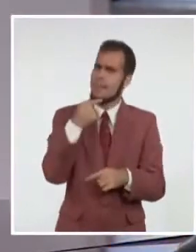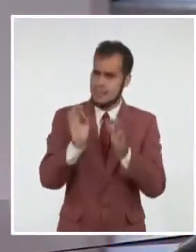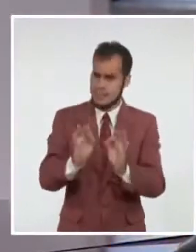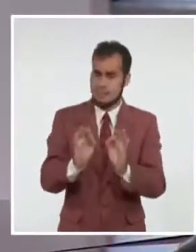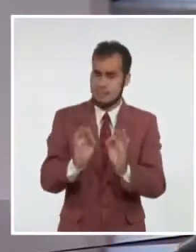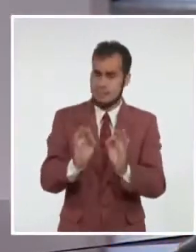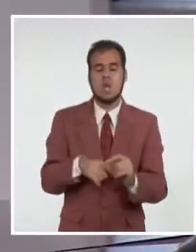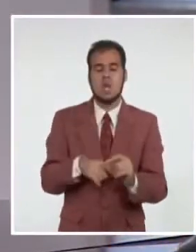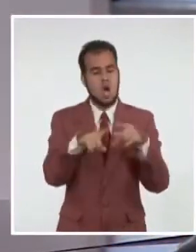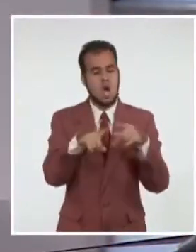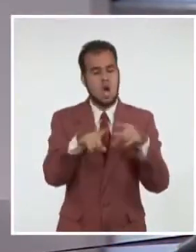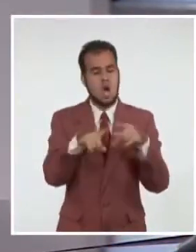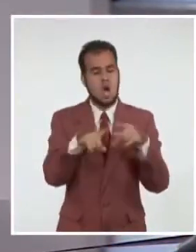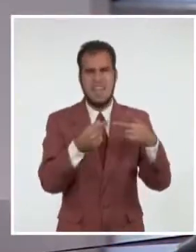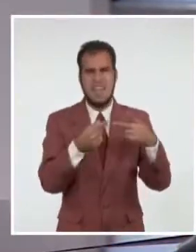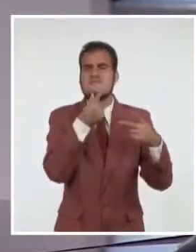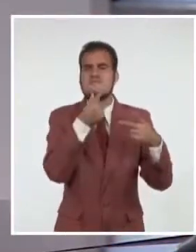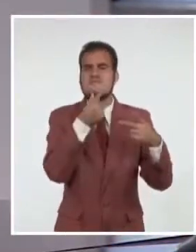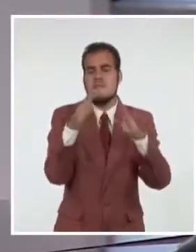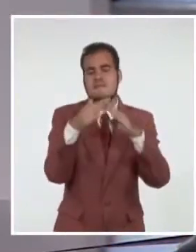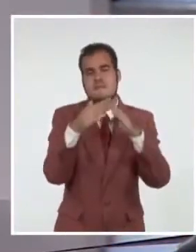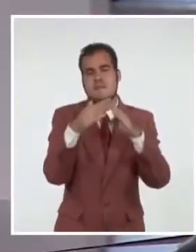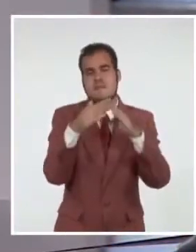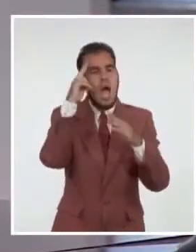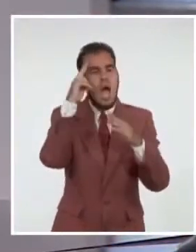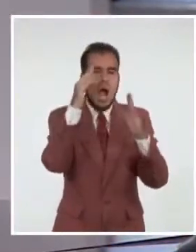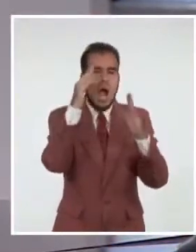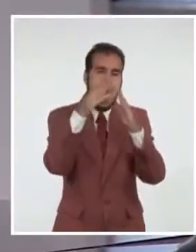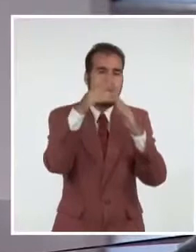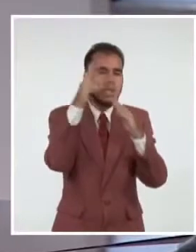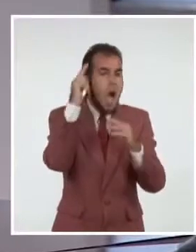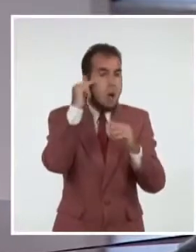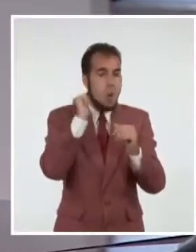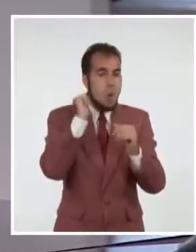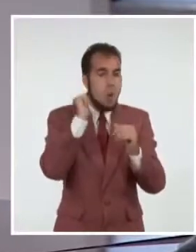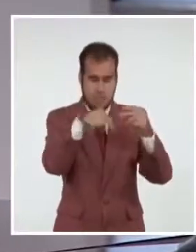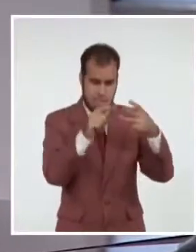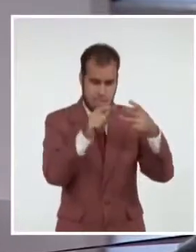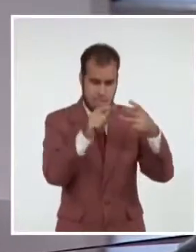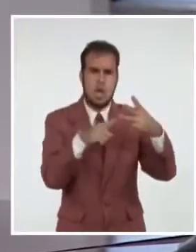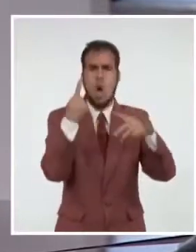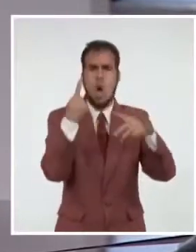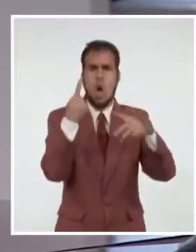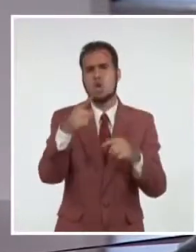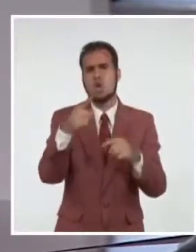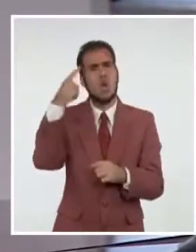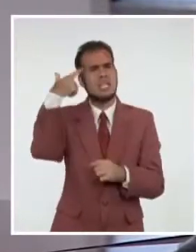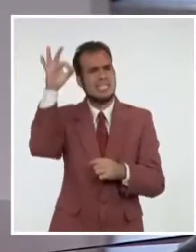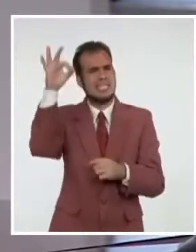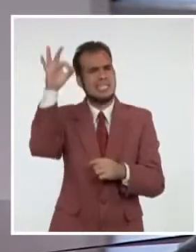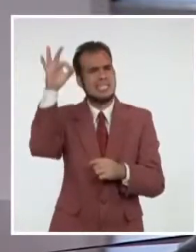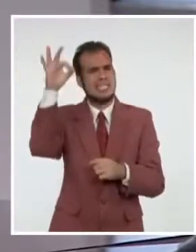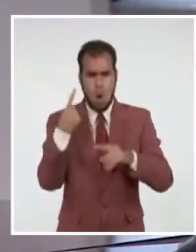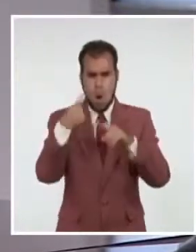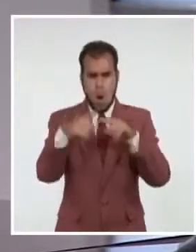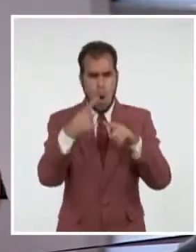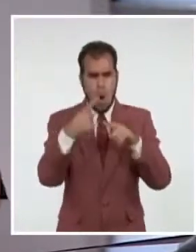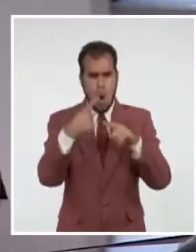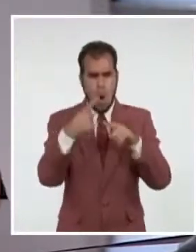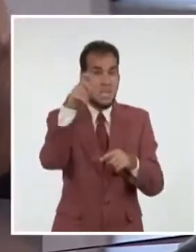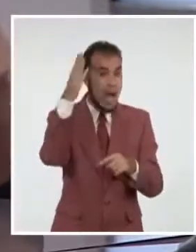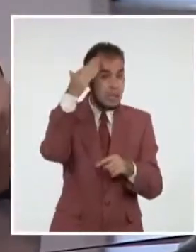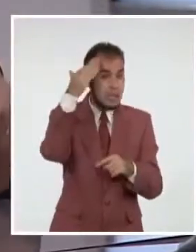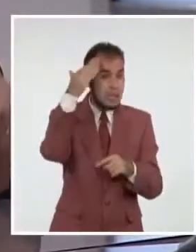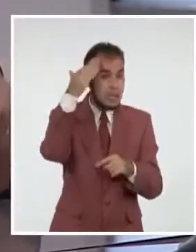ancianos de los hogares de ancianos, en los centros médicos psicopedagógicos, en los centros de protección social, en los hospitales psiquiátricos.